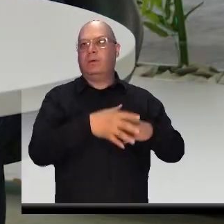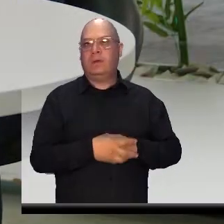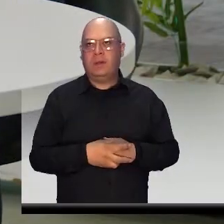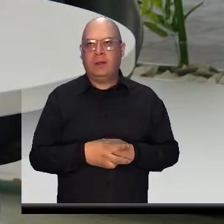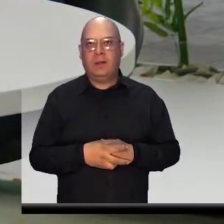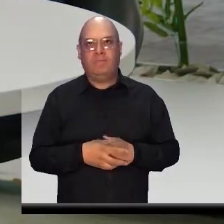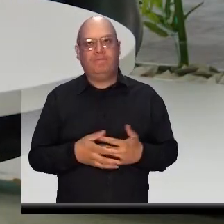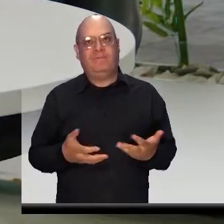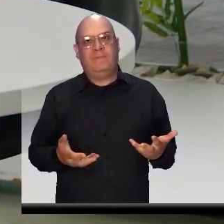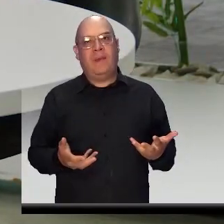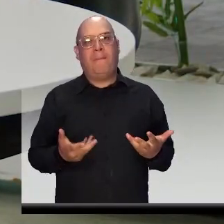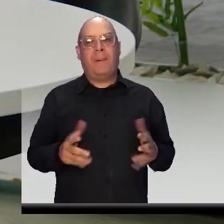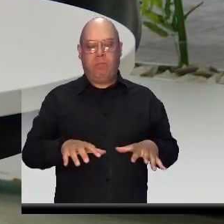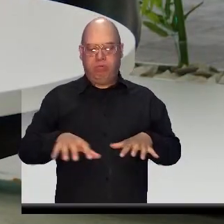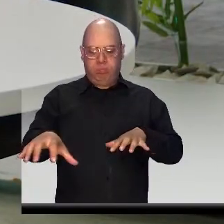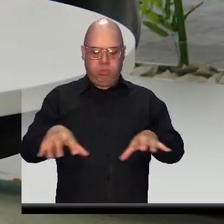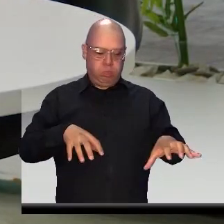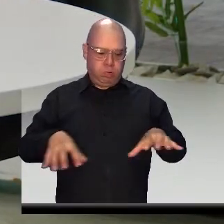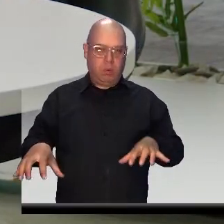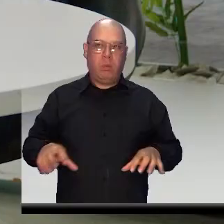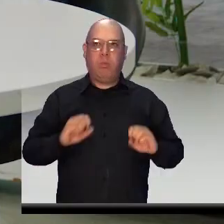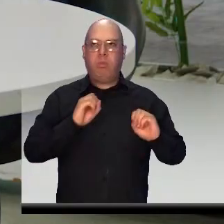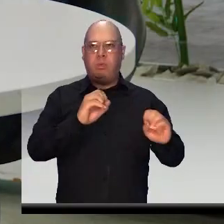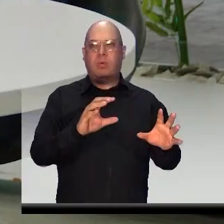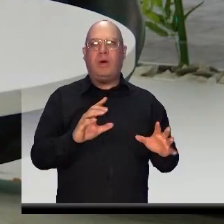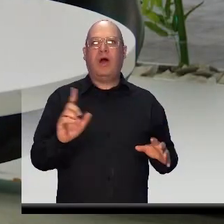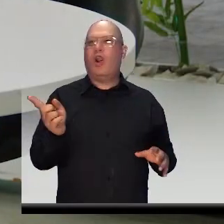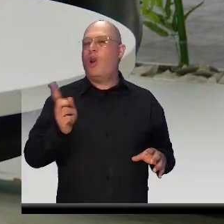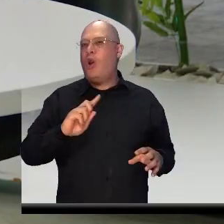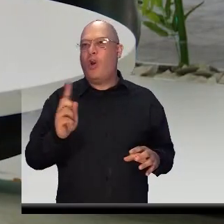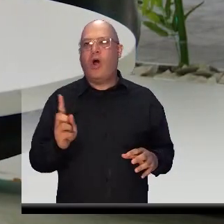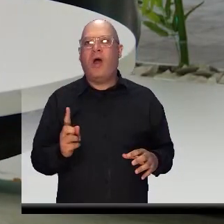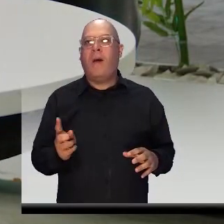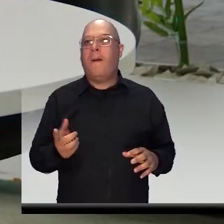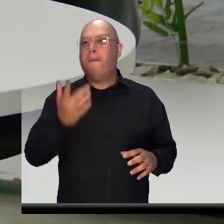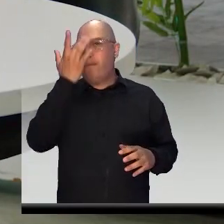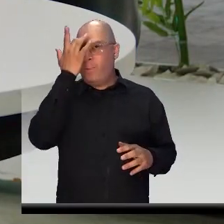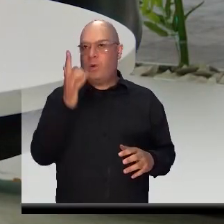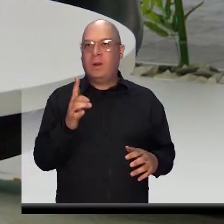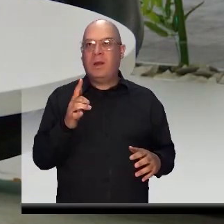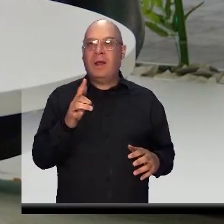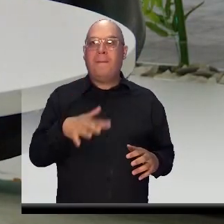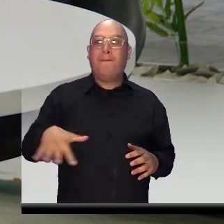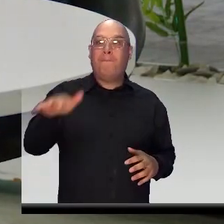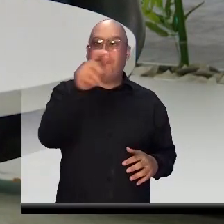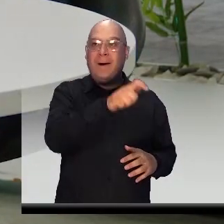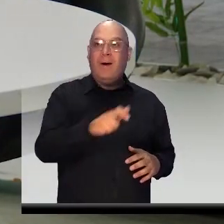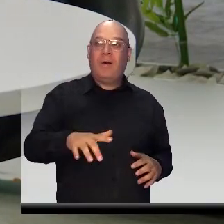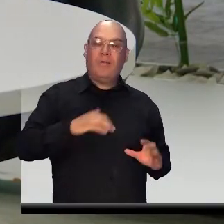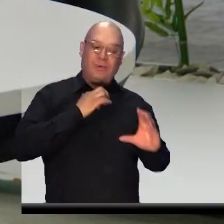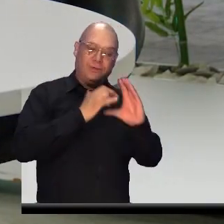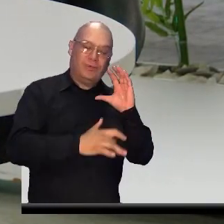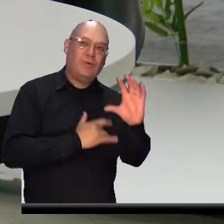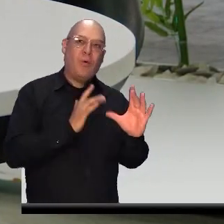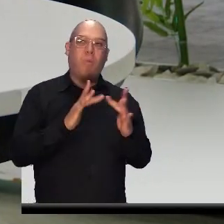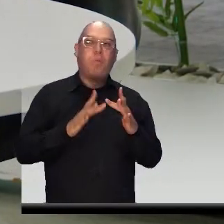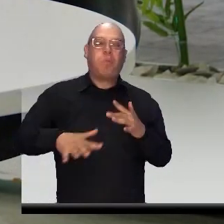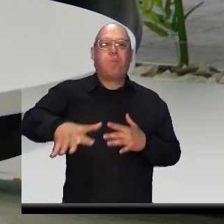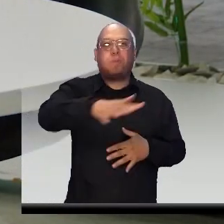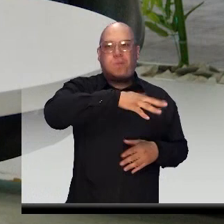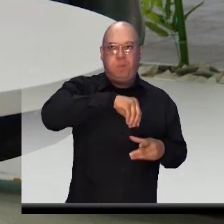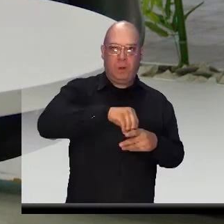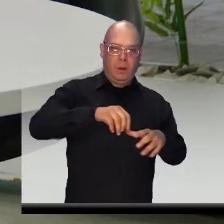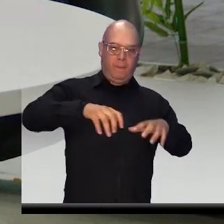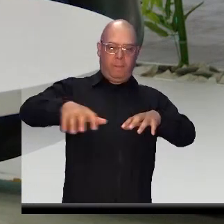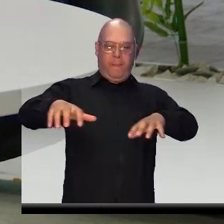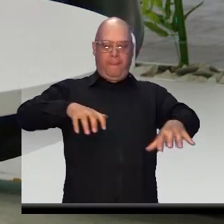parte. ¿Qué separo si al último todo lo mezclan? Pero eso no es una excusa, porque en la mayoría de partes hay personas que viven del reciclaje. Entonces, sí, ¿por qué no separarlo y